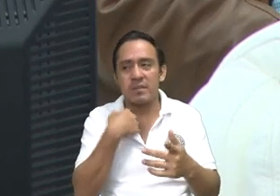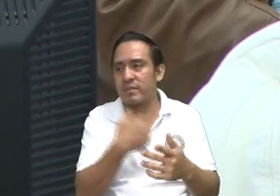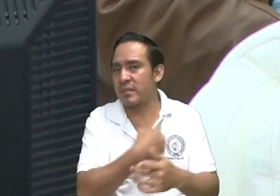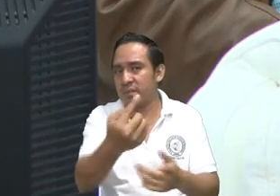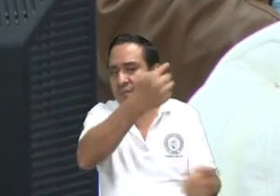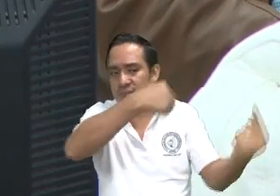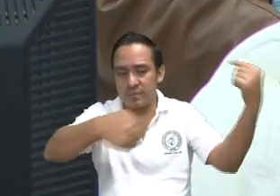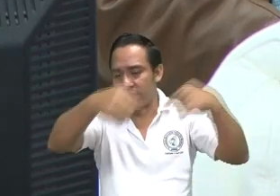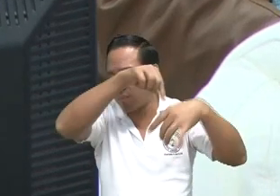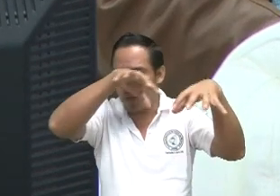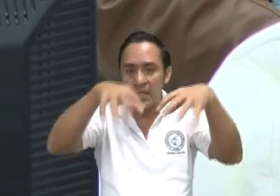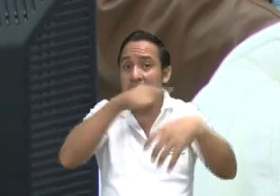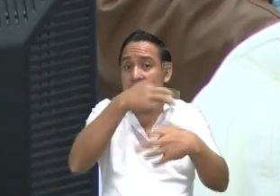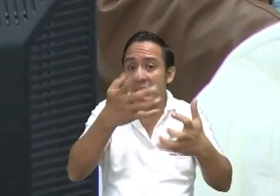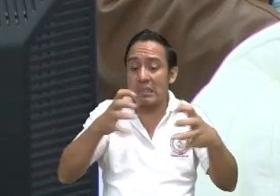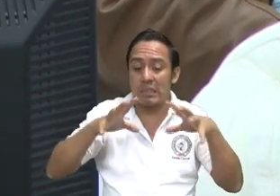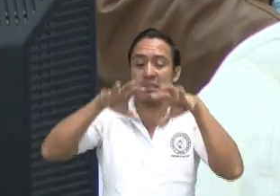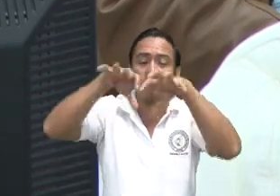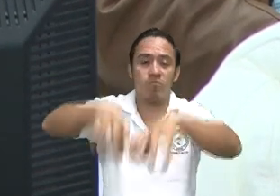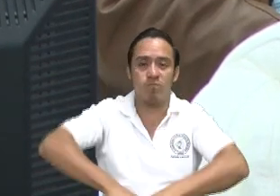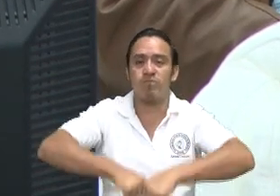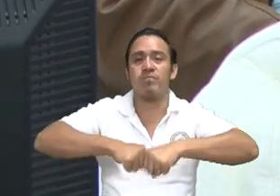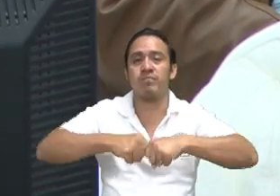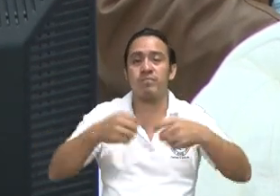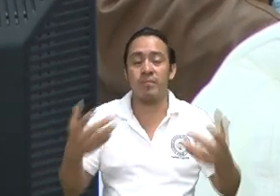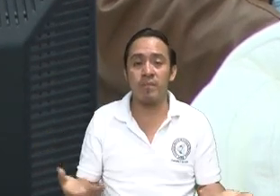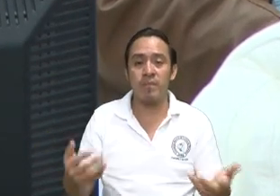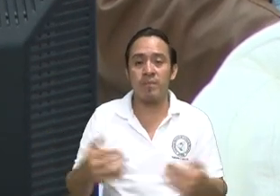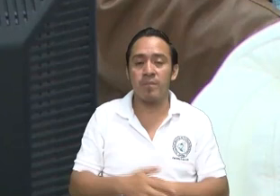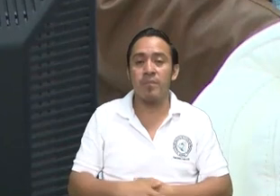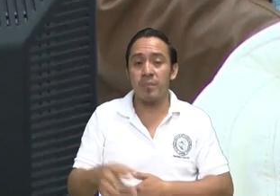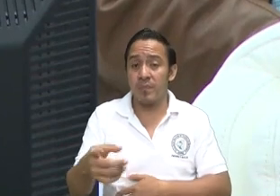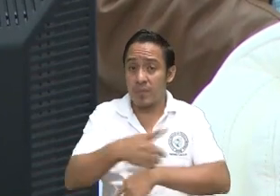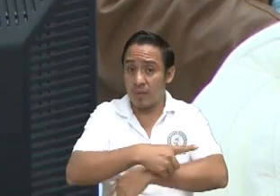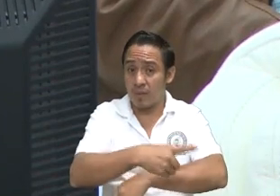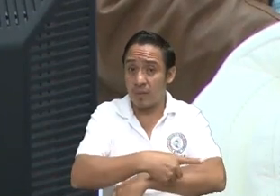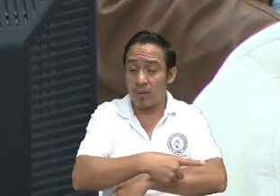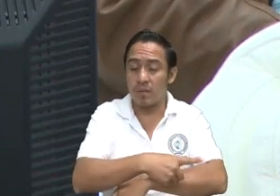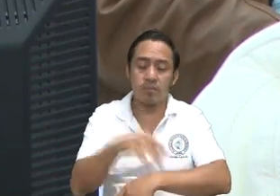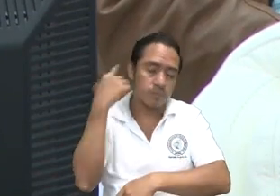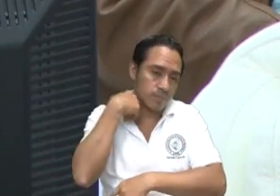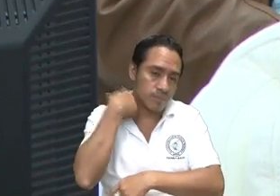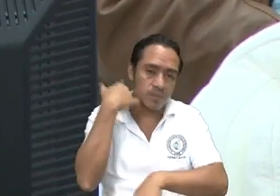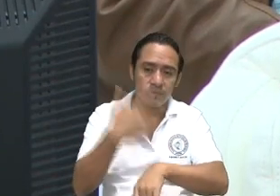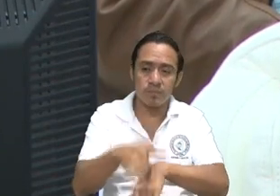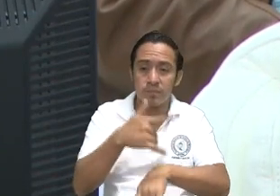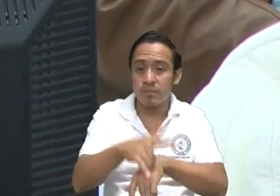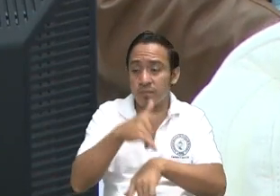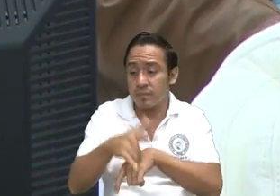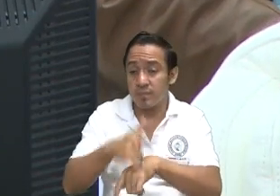nos ha querido arrebatar nuestra felicidad. Y el comandante Daniel, siempre buscando la